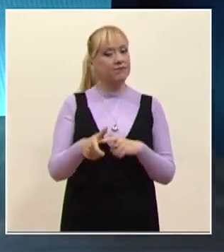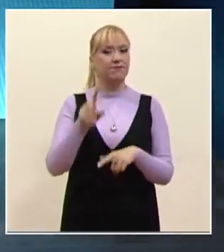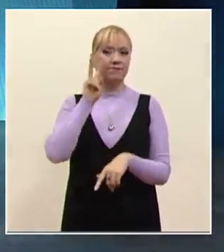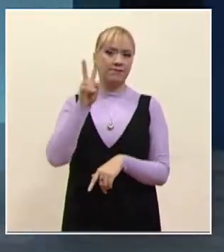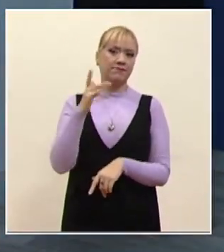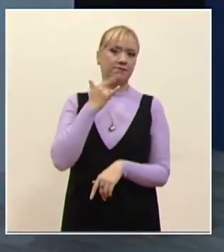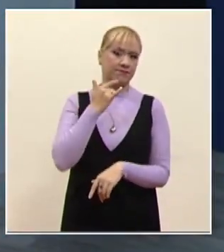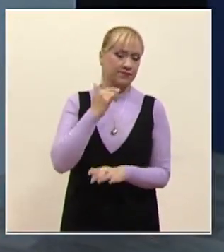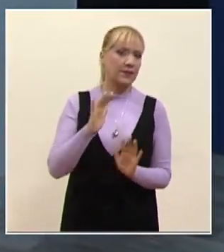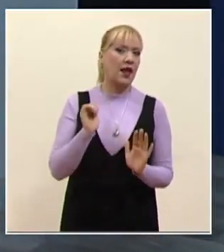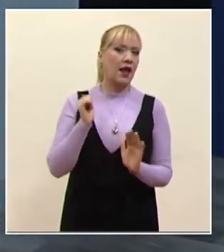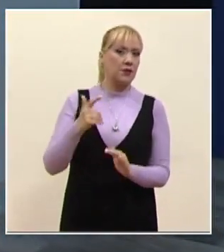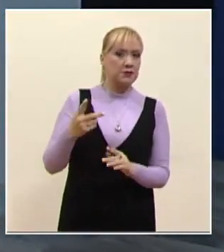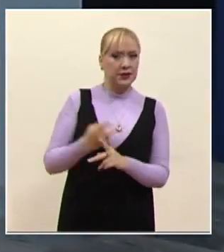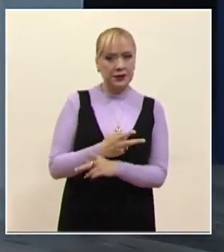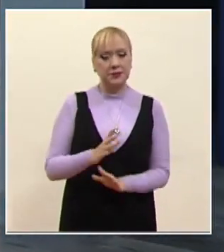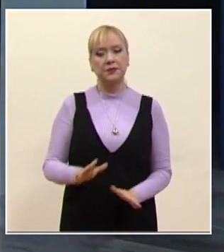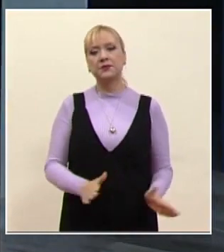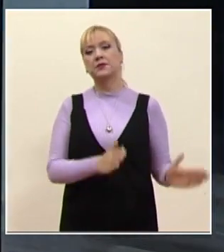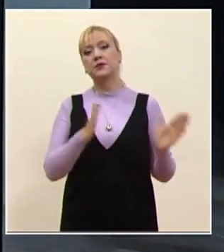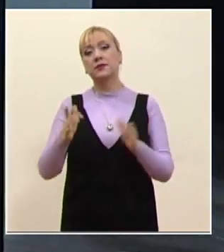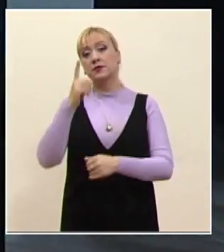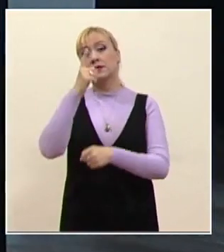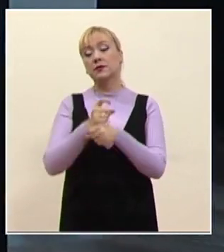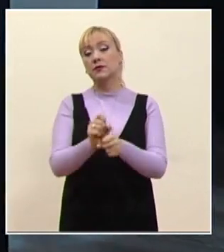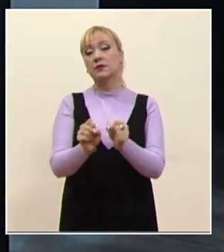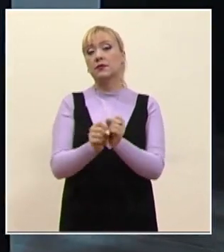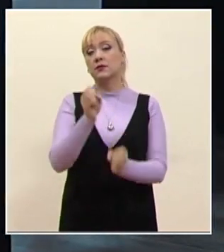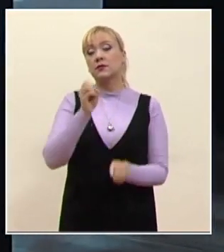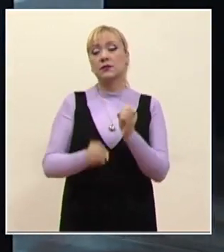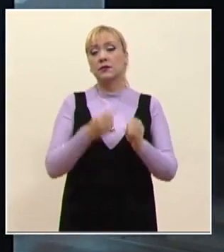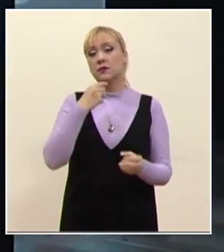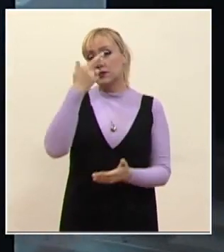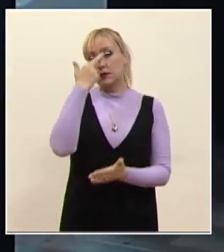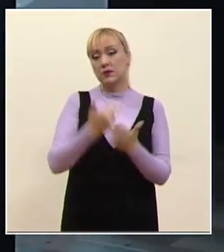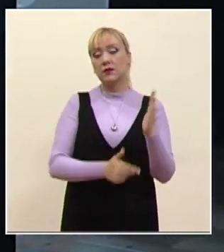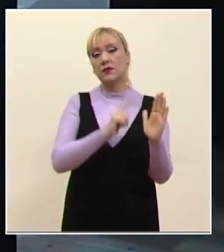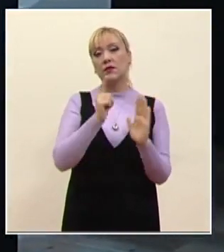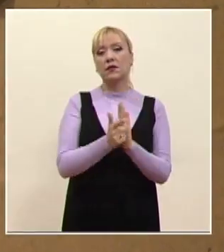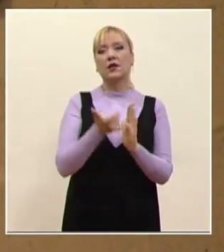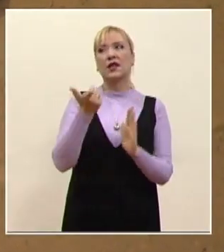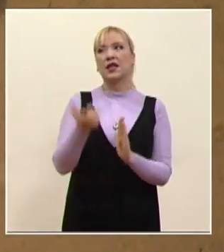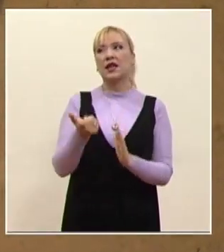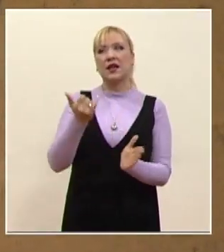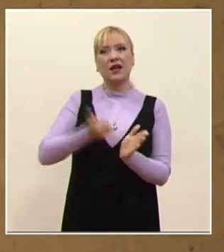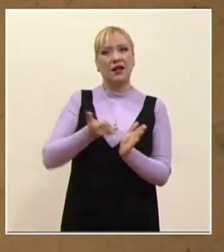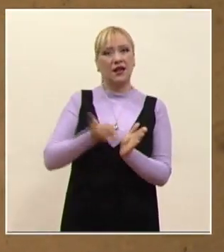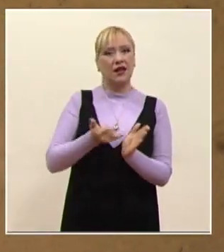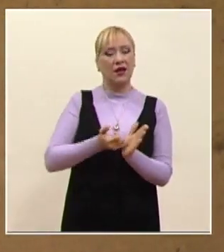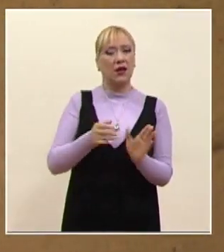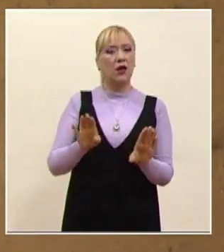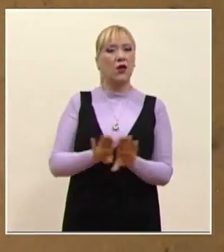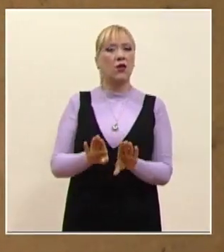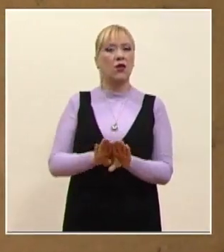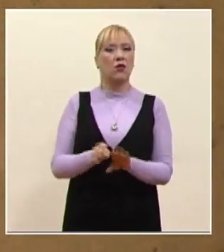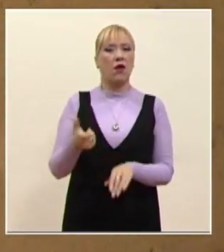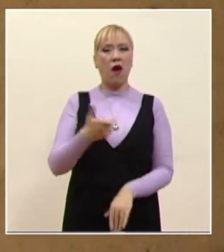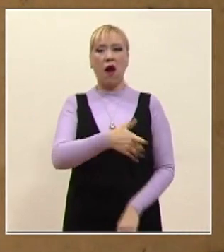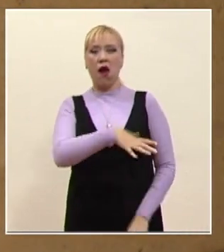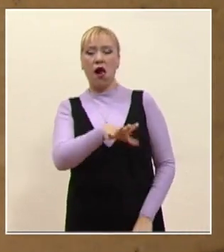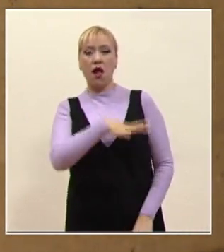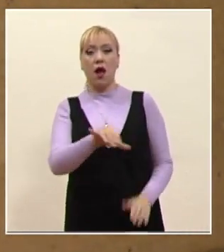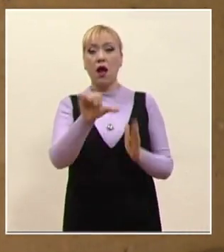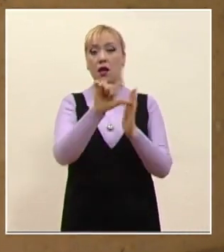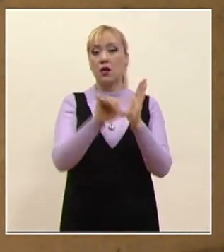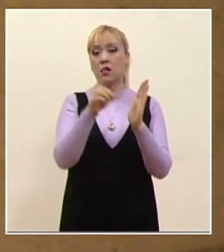pendientes. Y en más noticias, la primera sala de la Corte determinó que el delito de defraudación fiscal, previsto en el artículo 109,